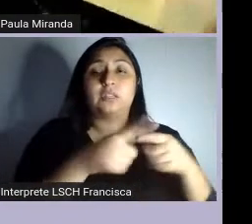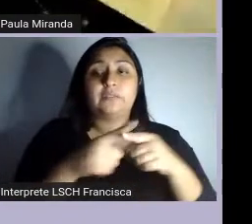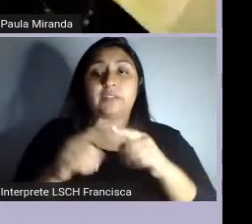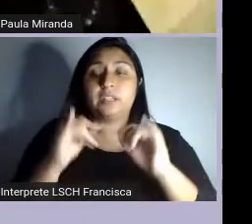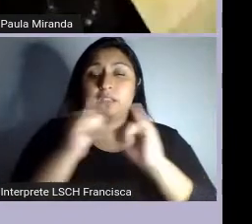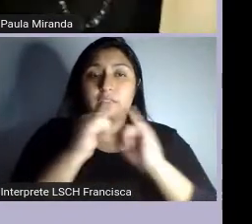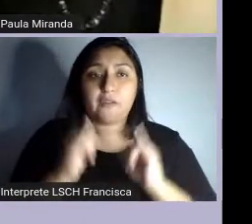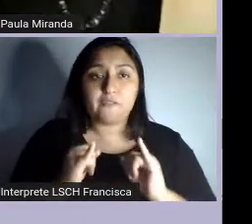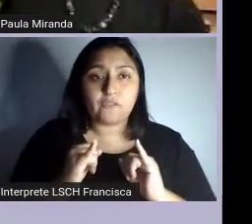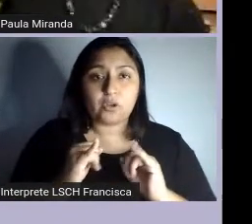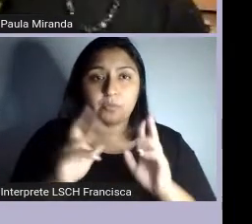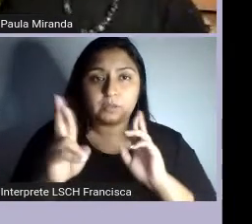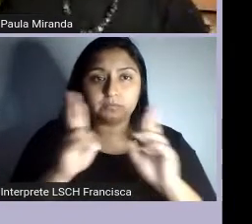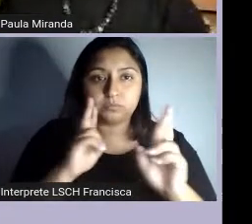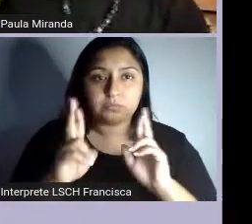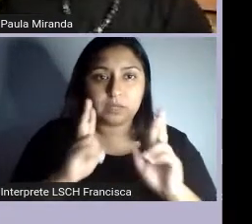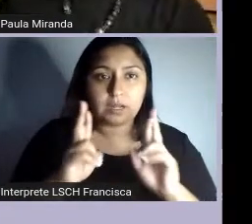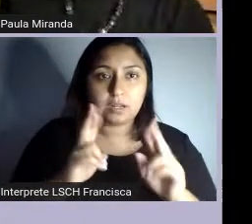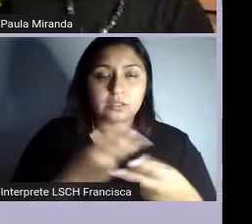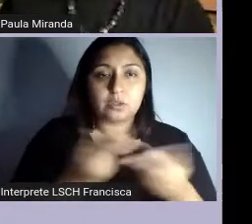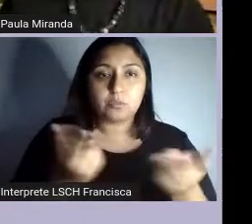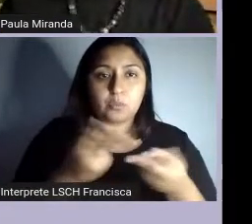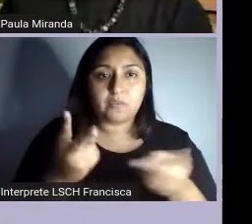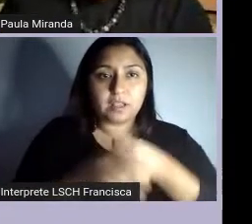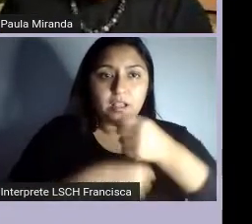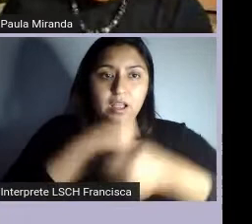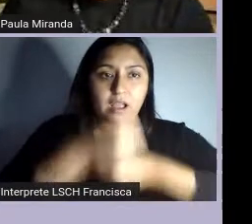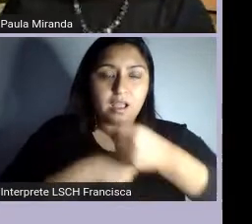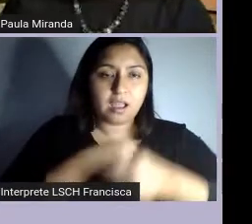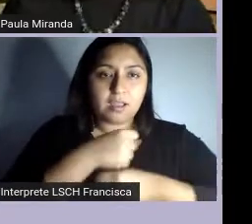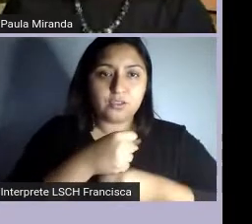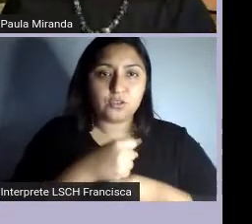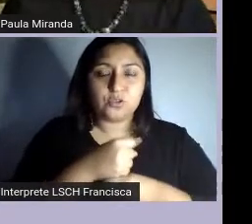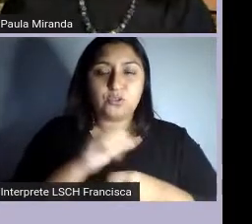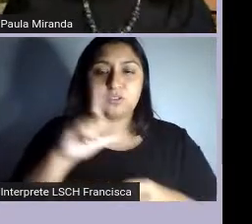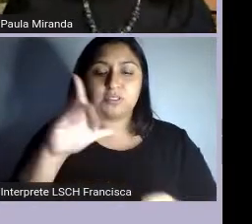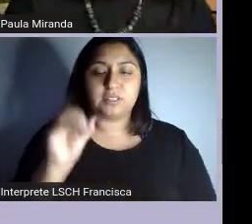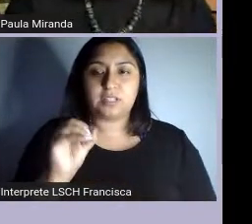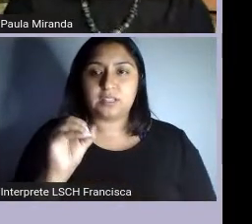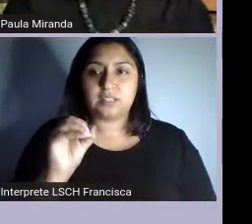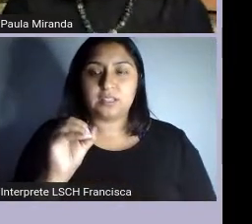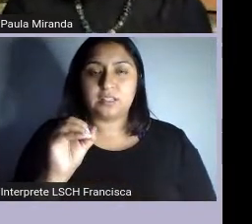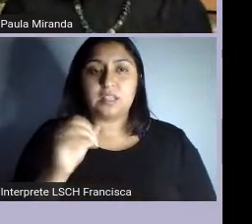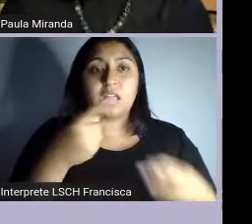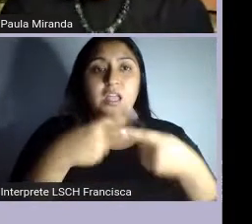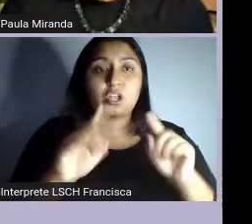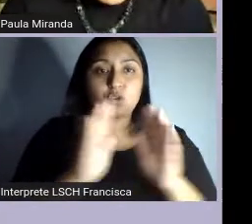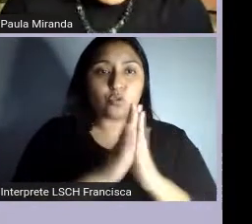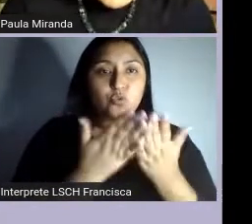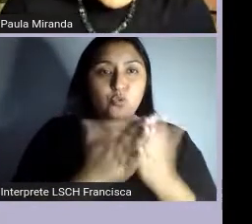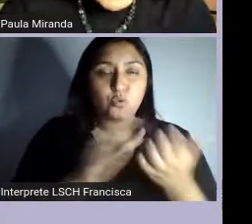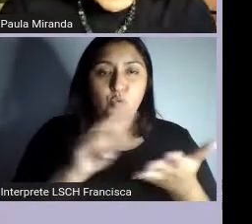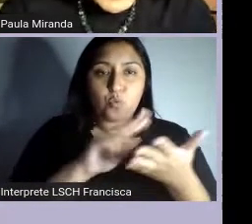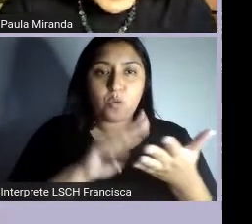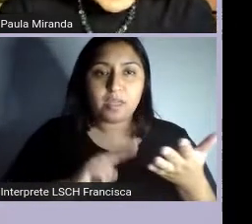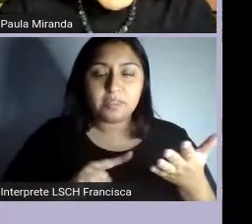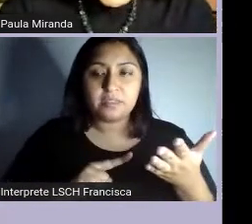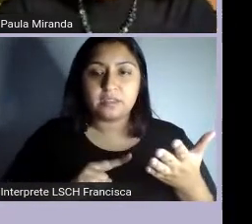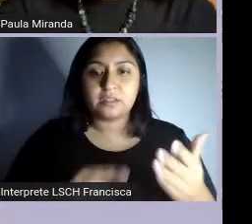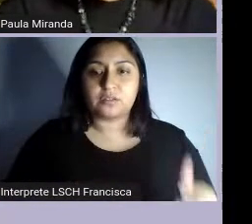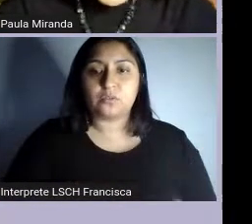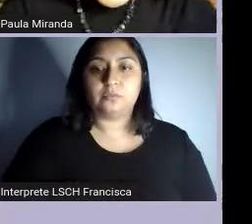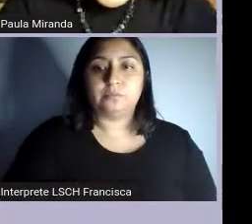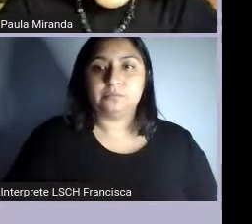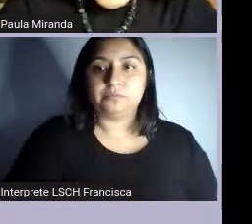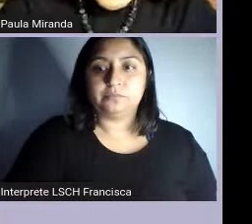de la publicada del año 70. Es en otro cuaderno está manuscrito eso, está en poder